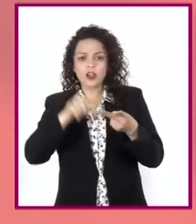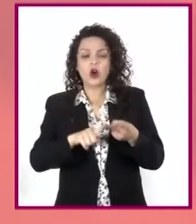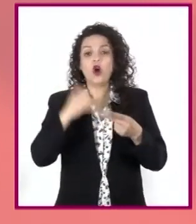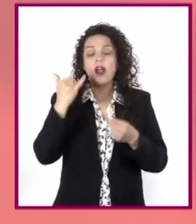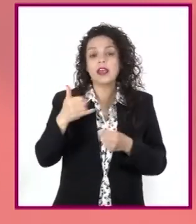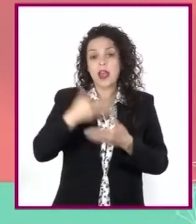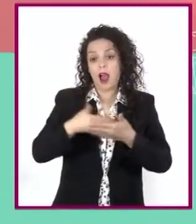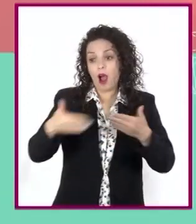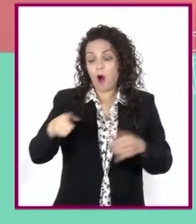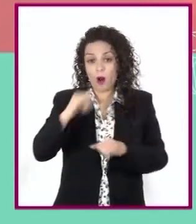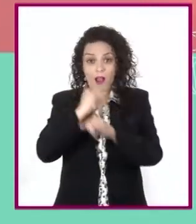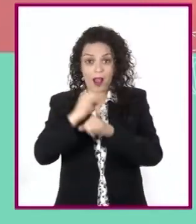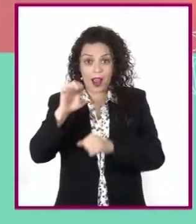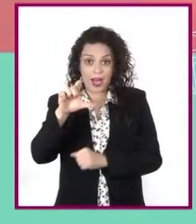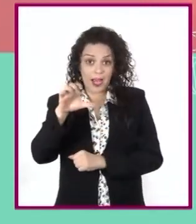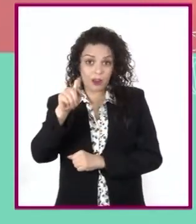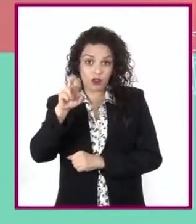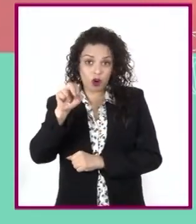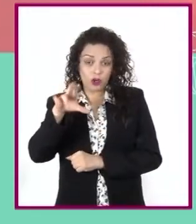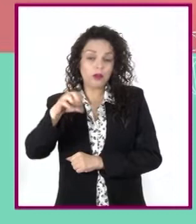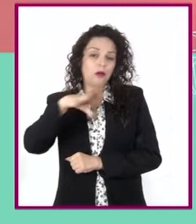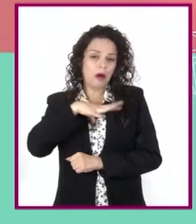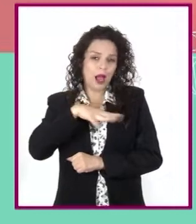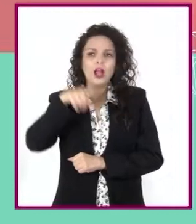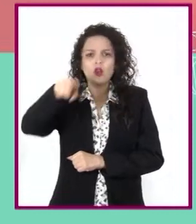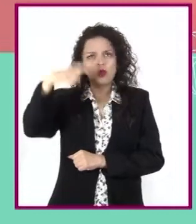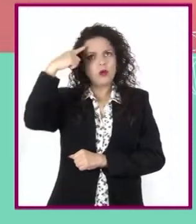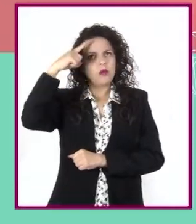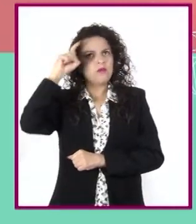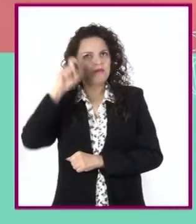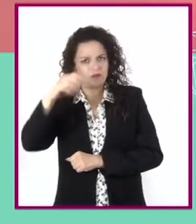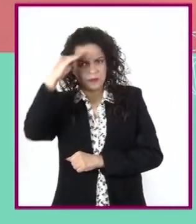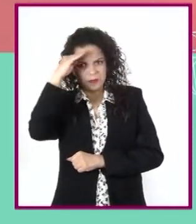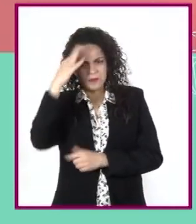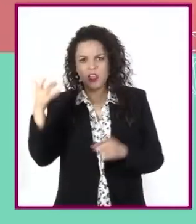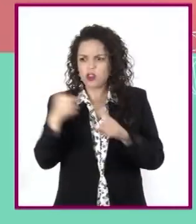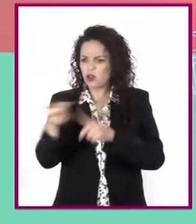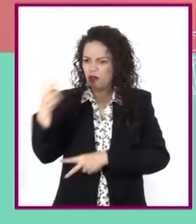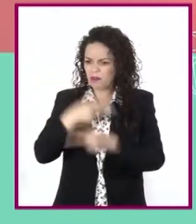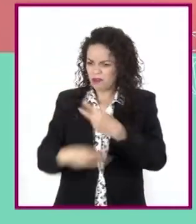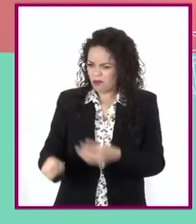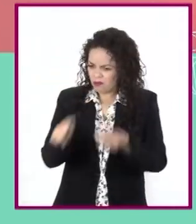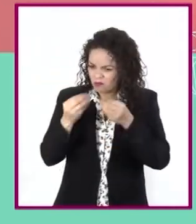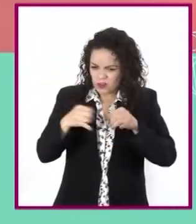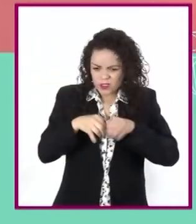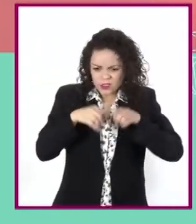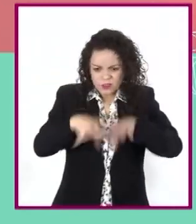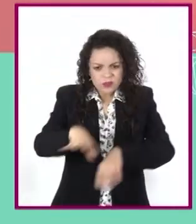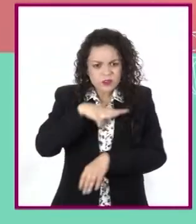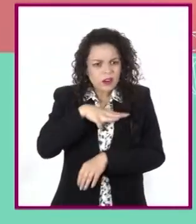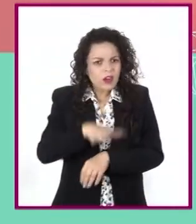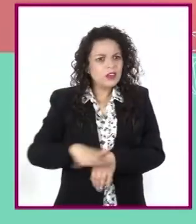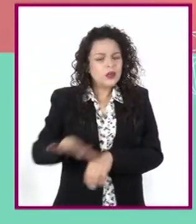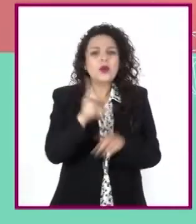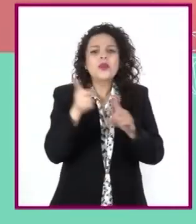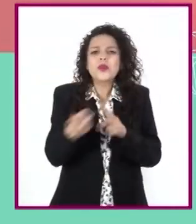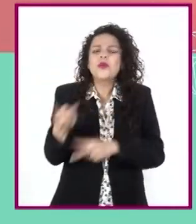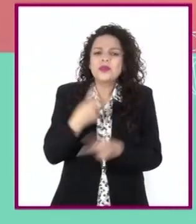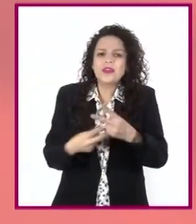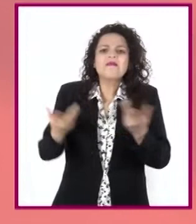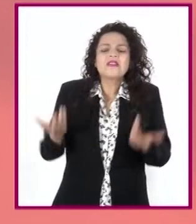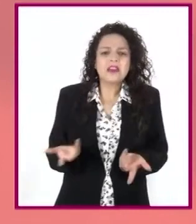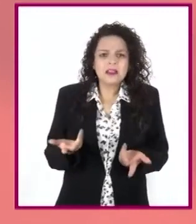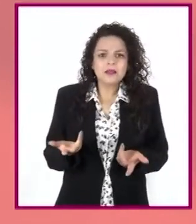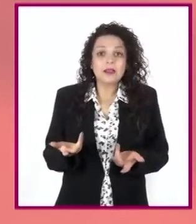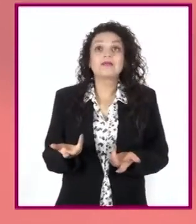¿Se habían preguntado de dónde surgió tanta información que tenemos hasta nuestros días? Buena pregunta